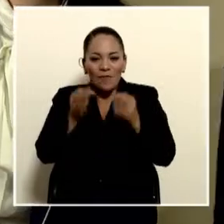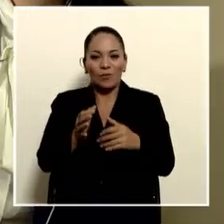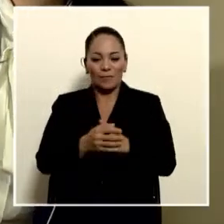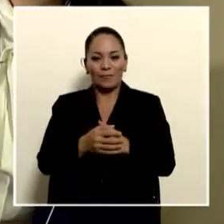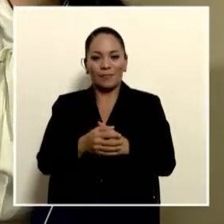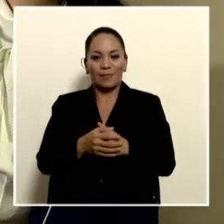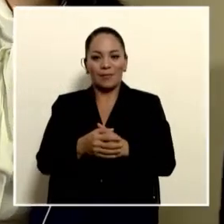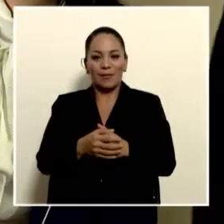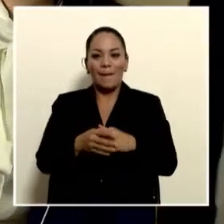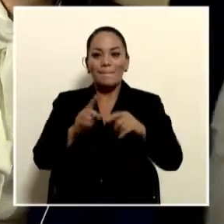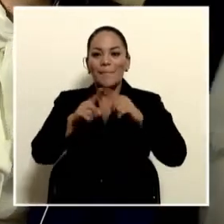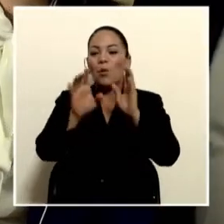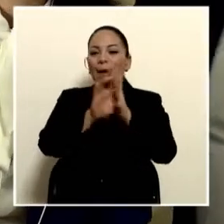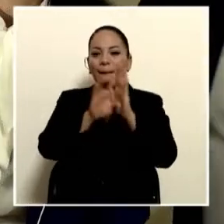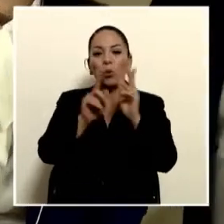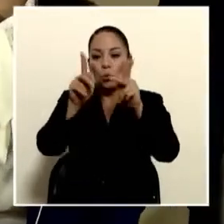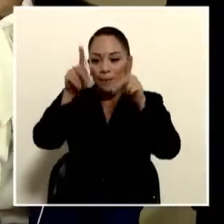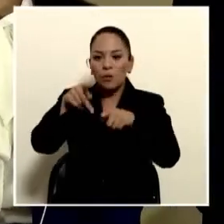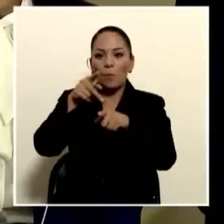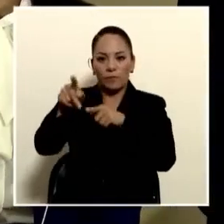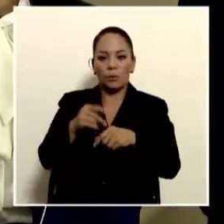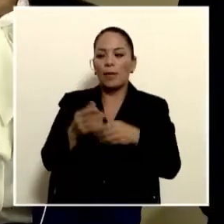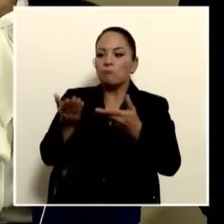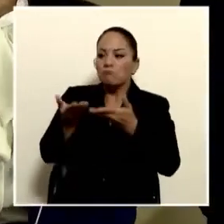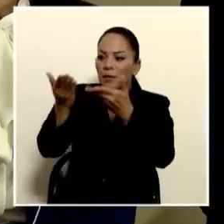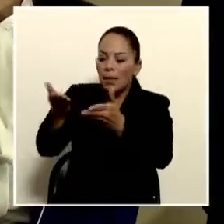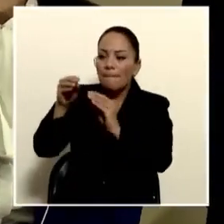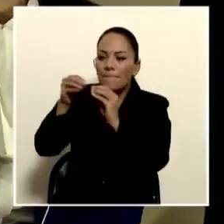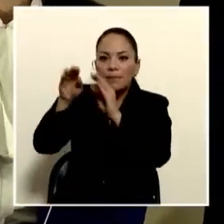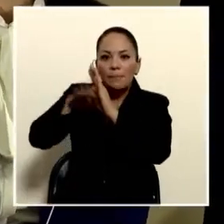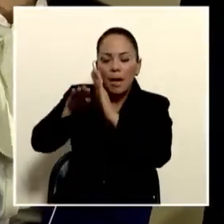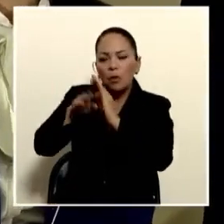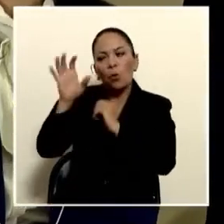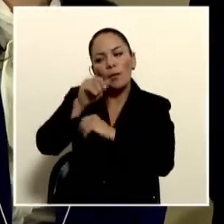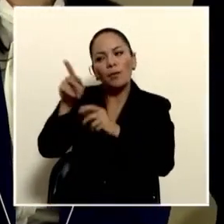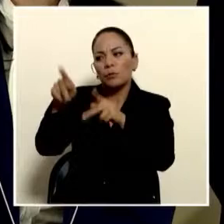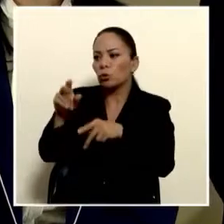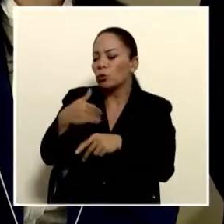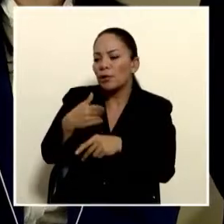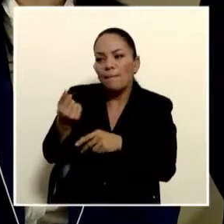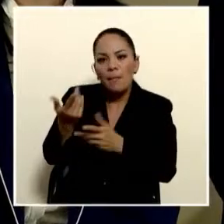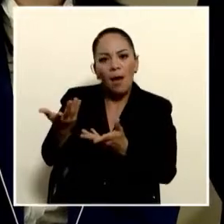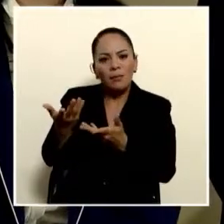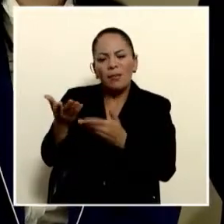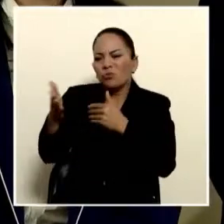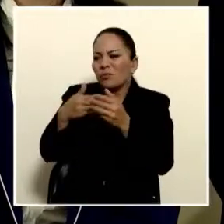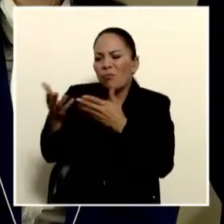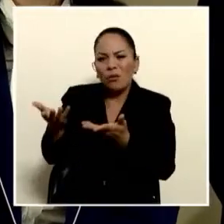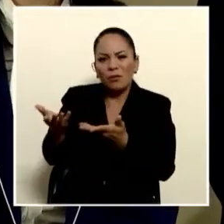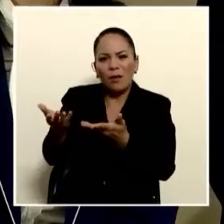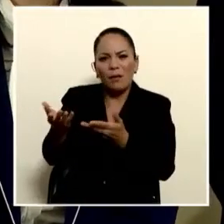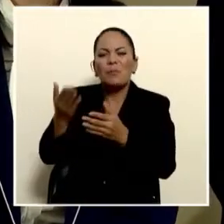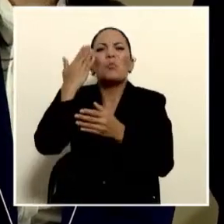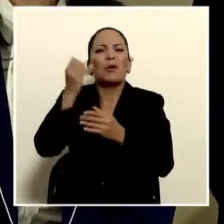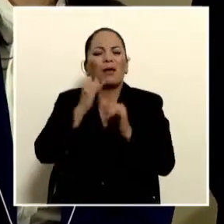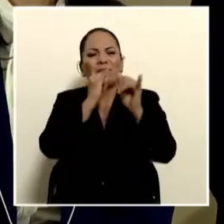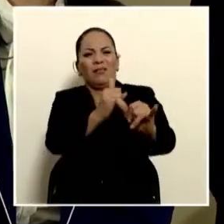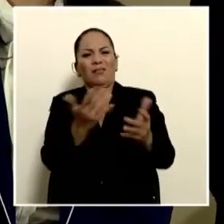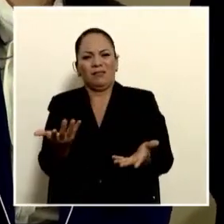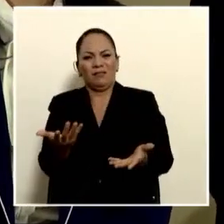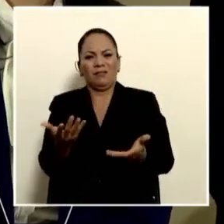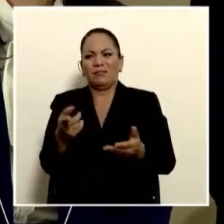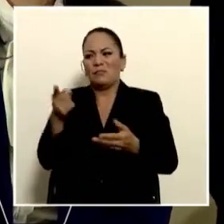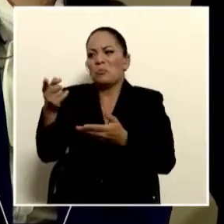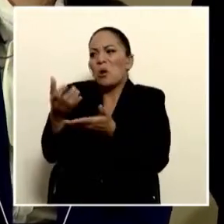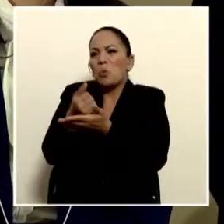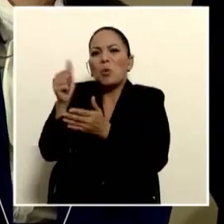por caridad humana, porque ve que el señor no tiene plata, o la señora, se mete en un problema por cobrarle 10,000 pesos en